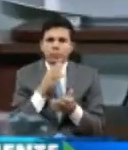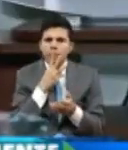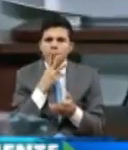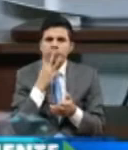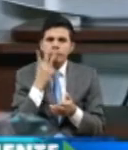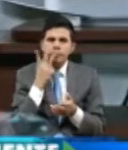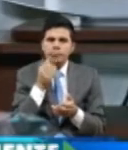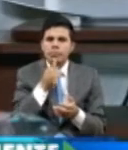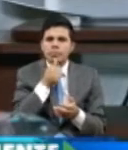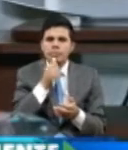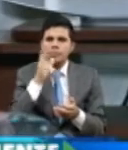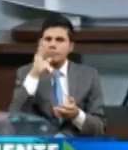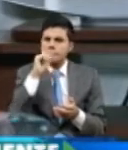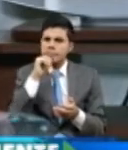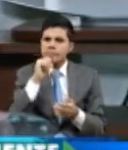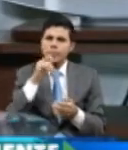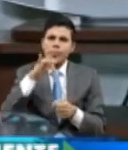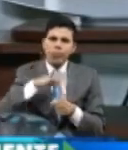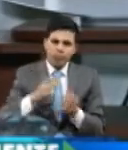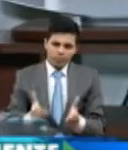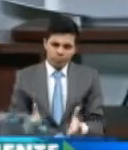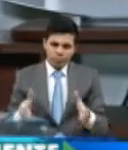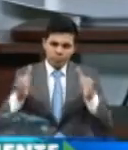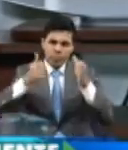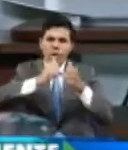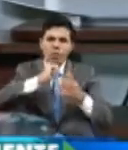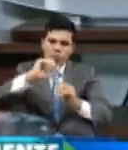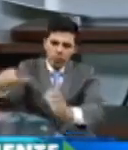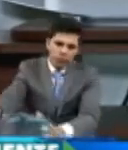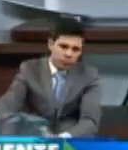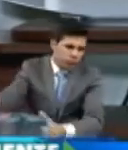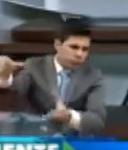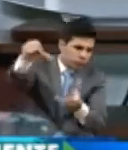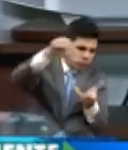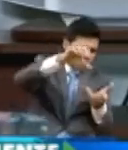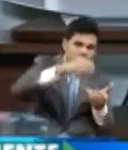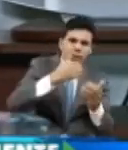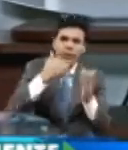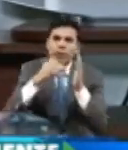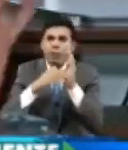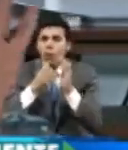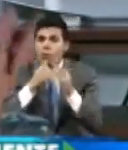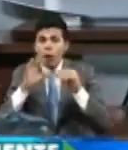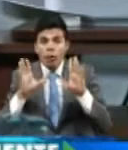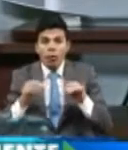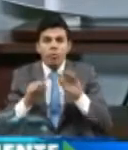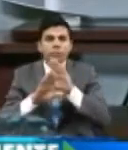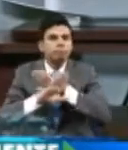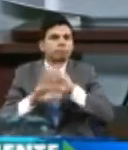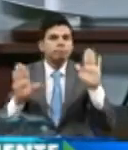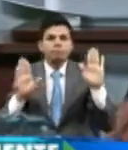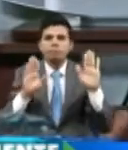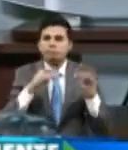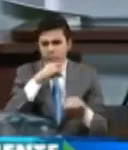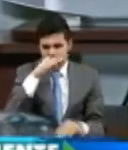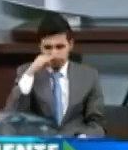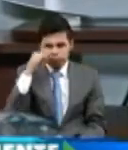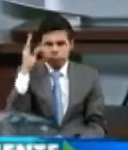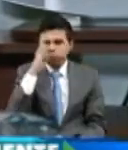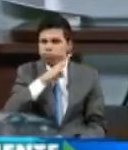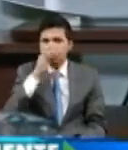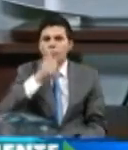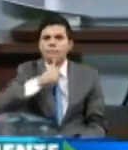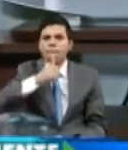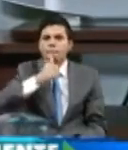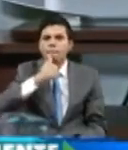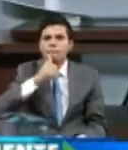agua porque tocaba con un balde cargar agua para echar al sanitario. Si el agua se acababa, aguantasen ahí hasta el otro día porque